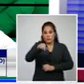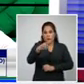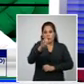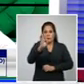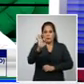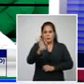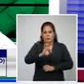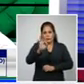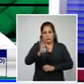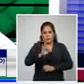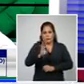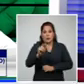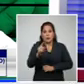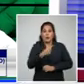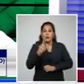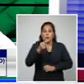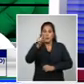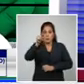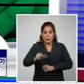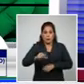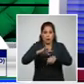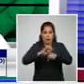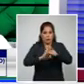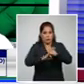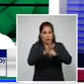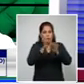93,8% de todos los que se han diagnosticado,